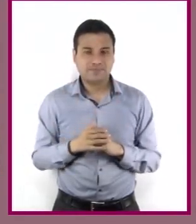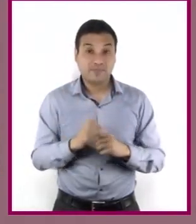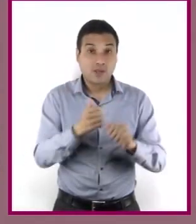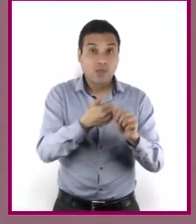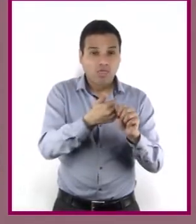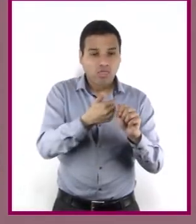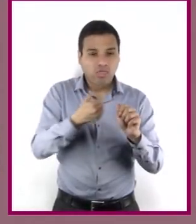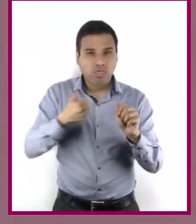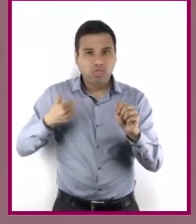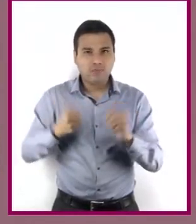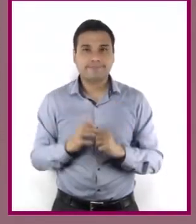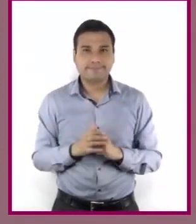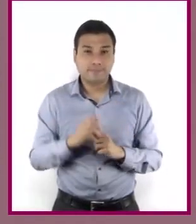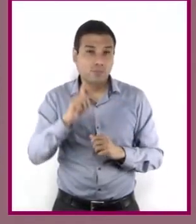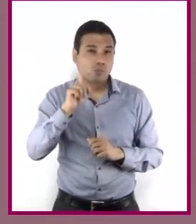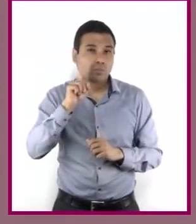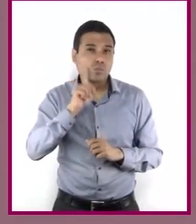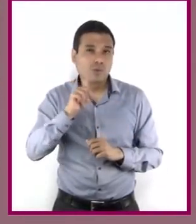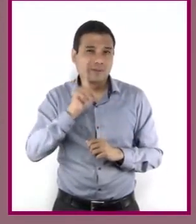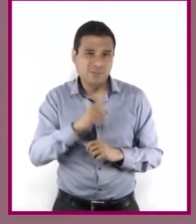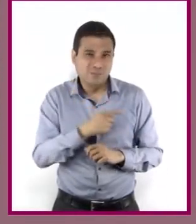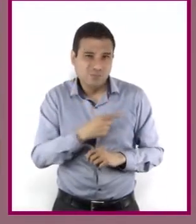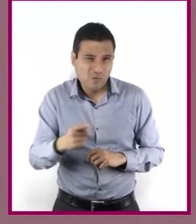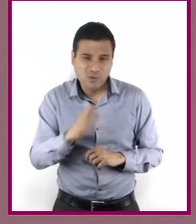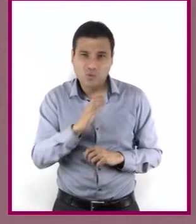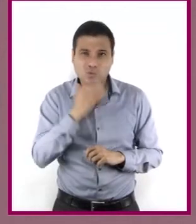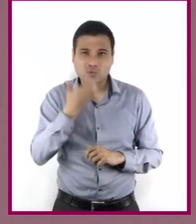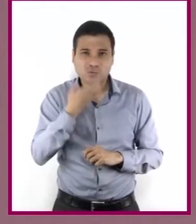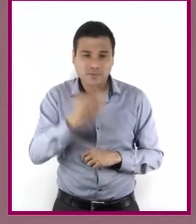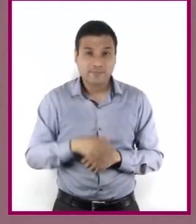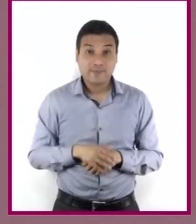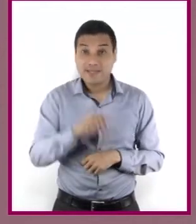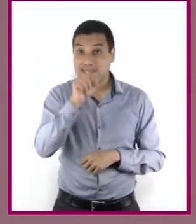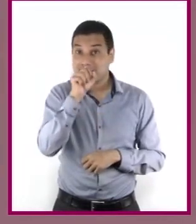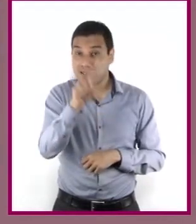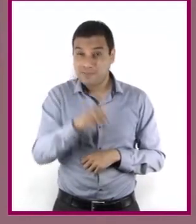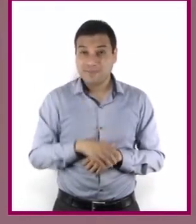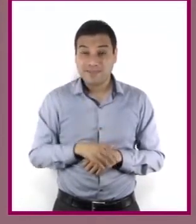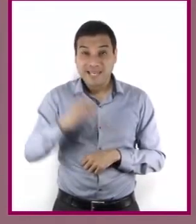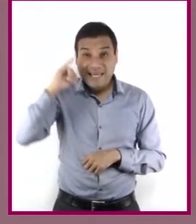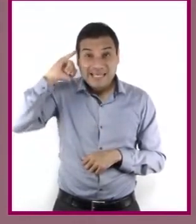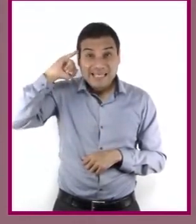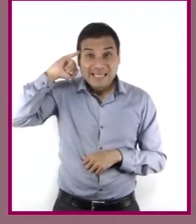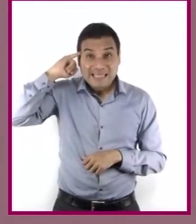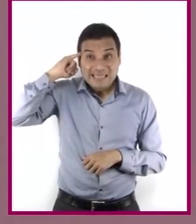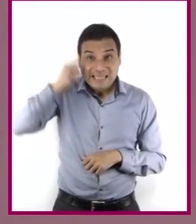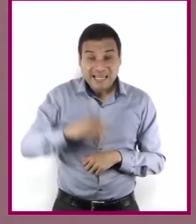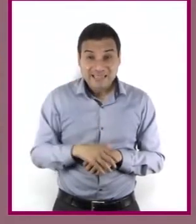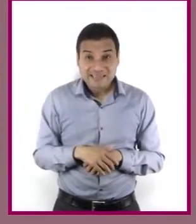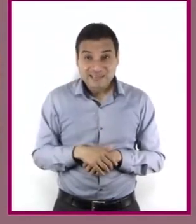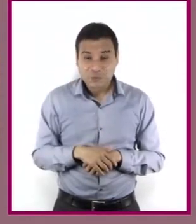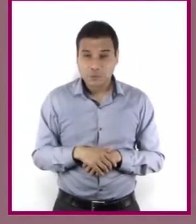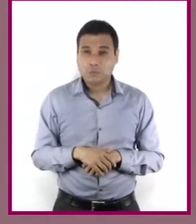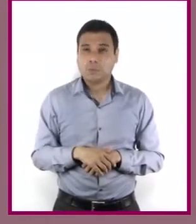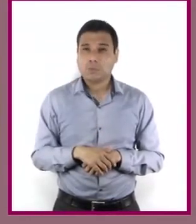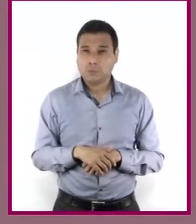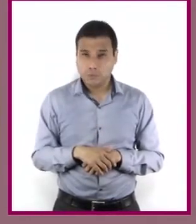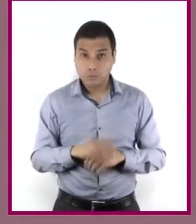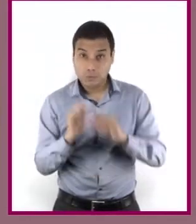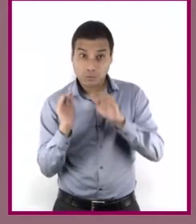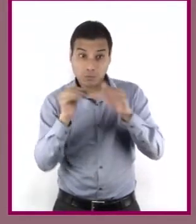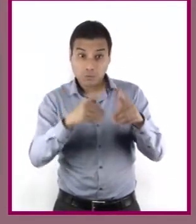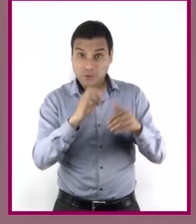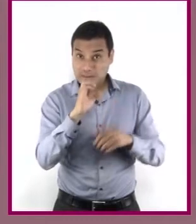incide sobre todo en mujeres de estratos bajos, y el hecho de que los indígenas registran tasas inferiores de acceso